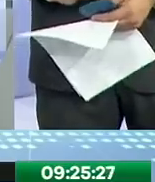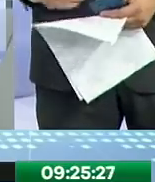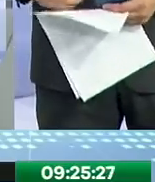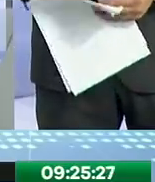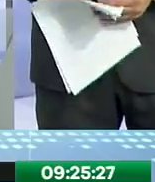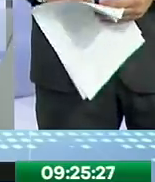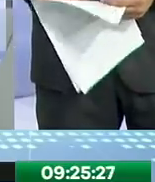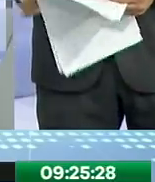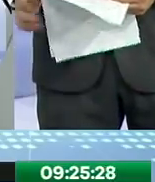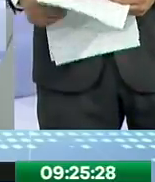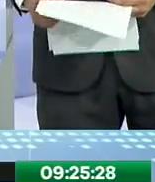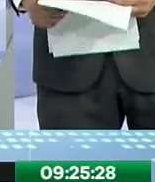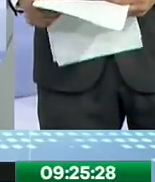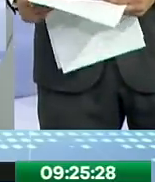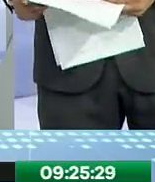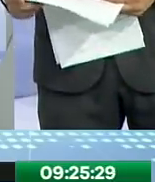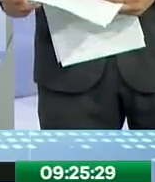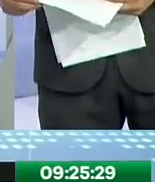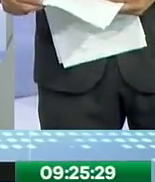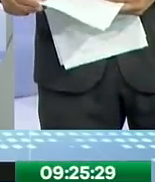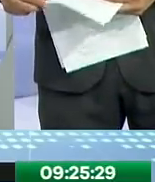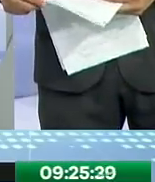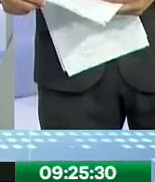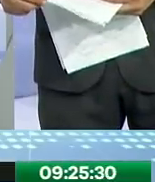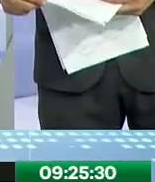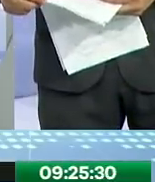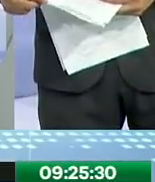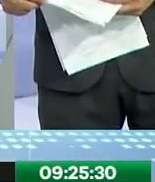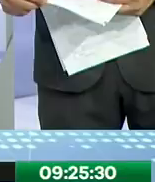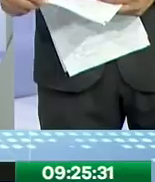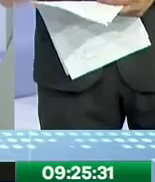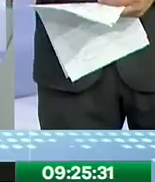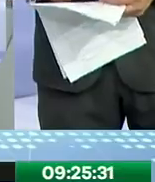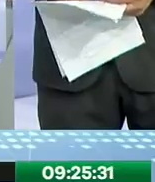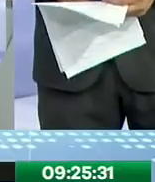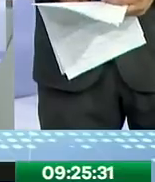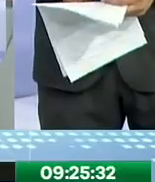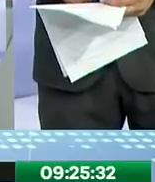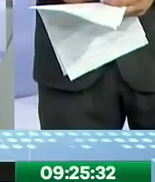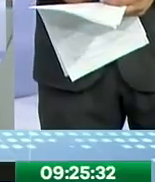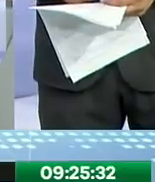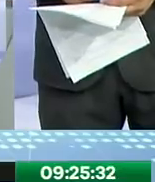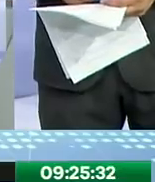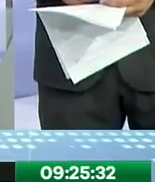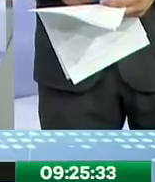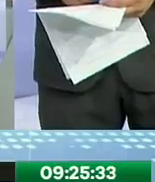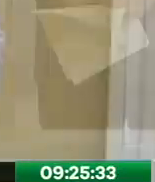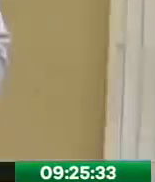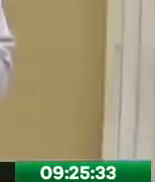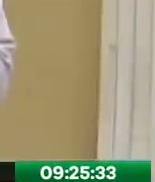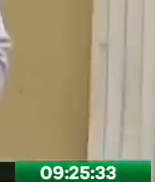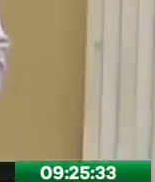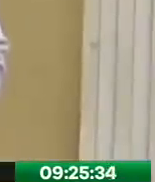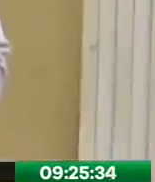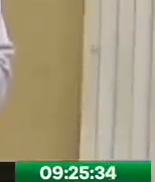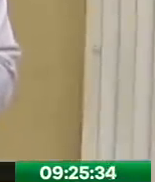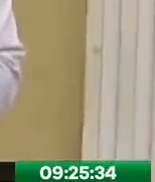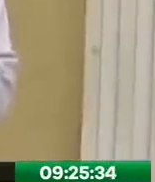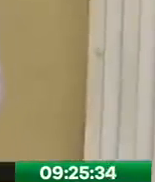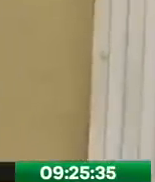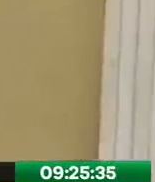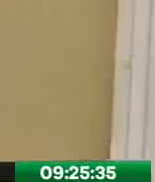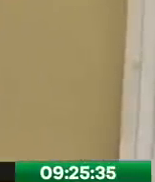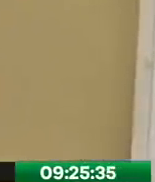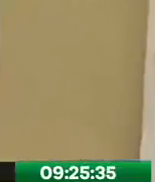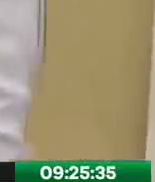gracias, José Luis. Muchas gracias, compañeros, allá en el canal. Aquí en Los Vergeles están preocupados por los hechos delictivos que se han presentado en los últimos